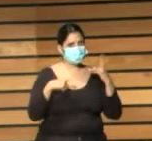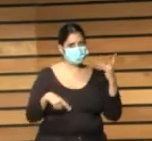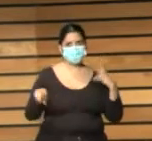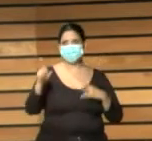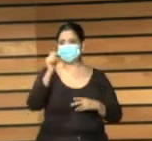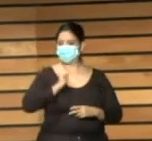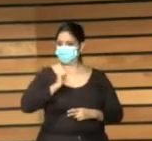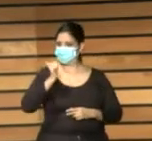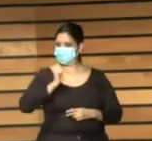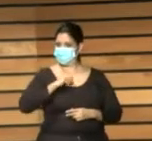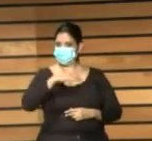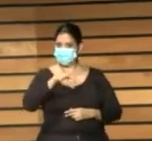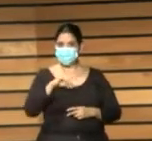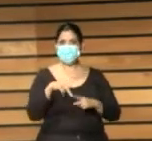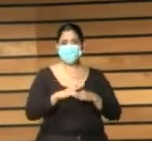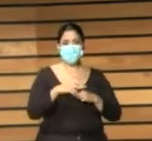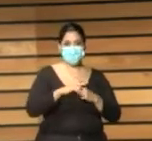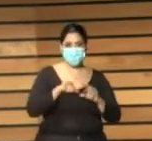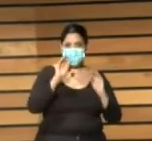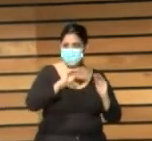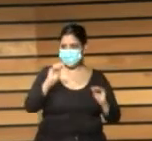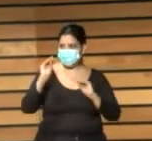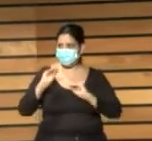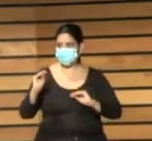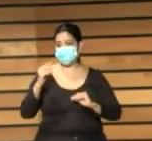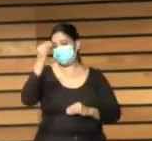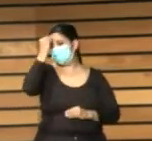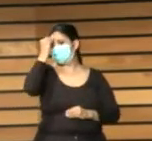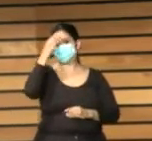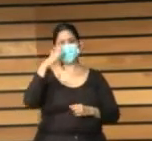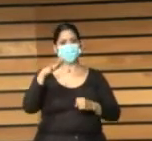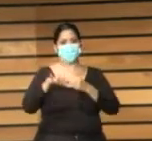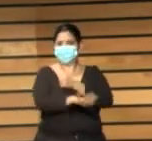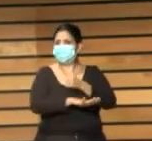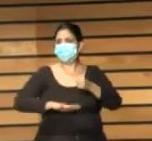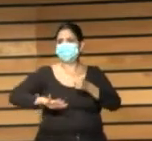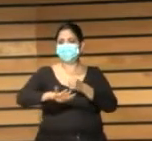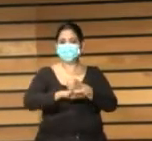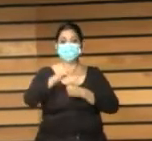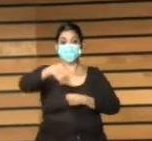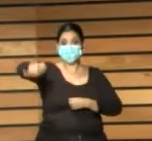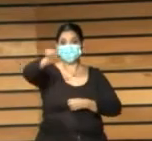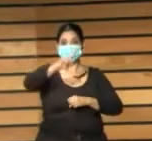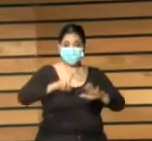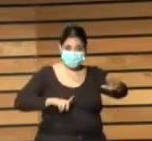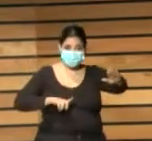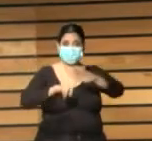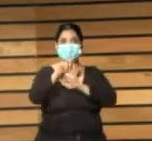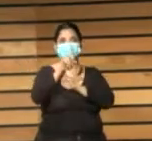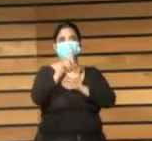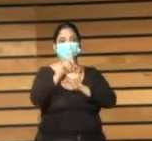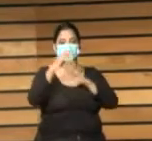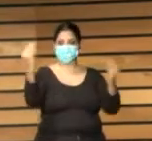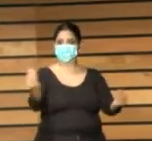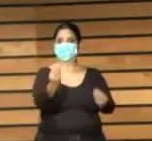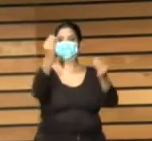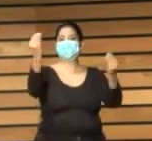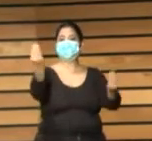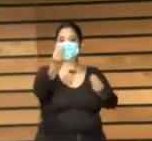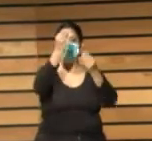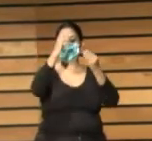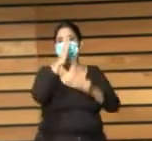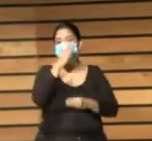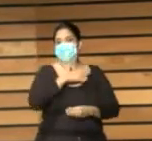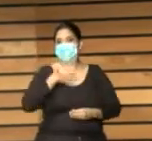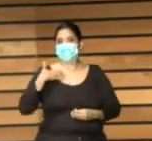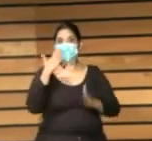que han tenido, los talleres, la formación. Creo que es fundamental para consolidar una política bibliotecaria ambiciosa, rigurosa, que es nuestro